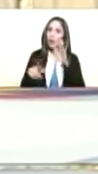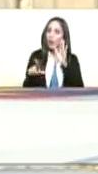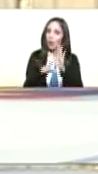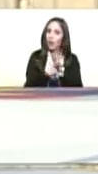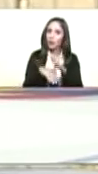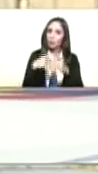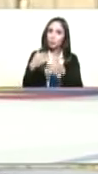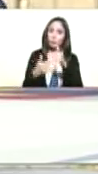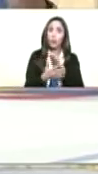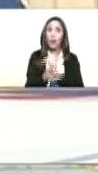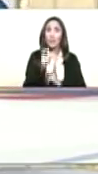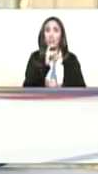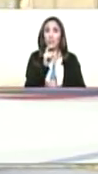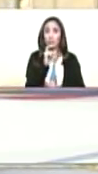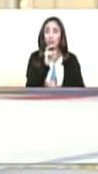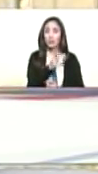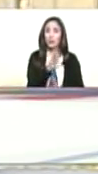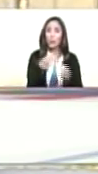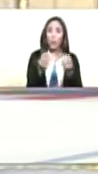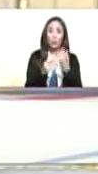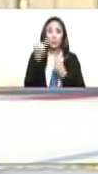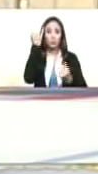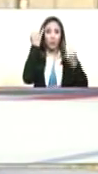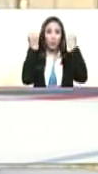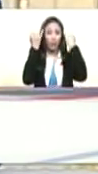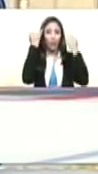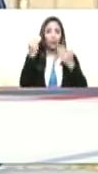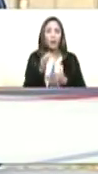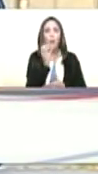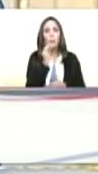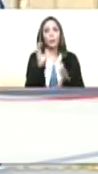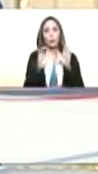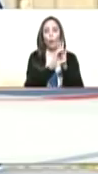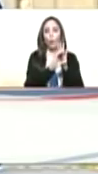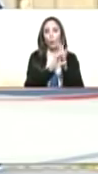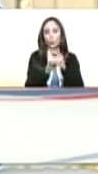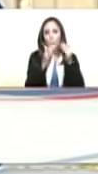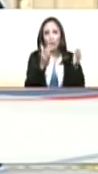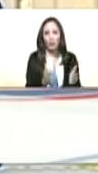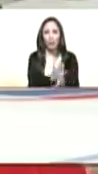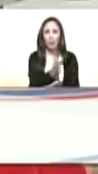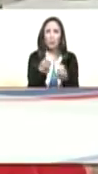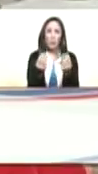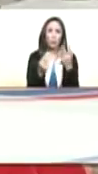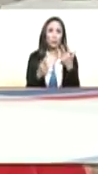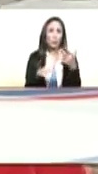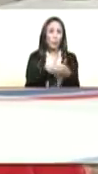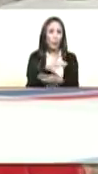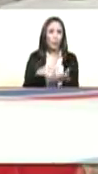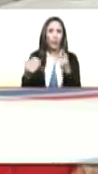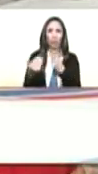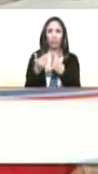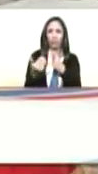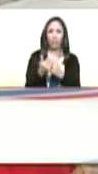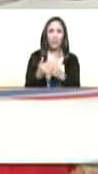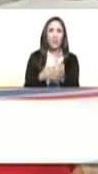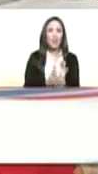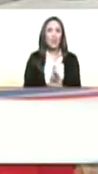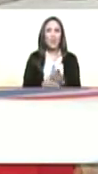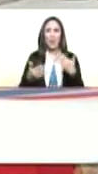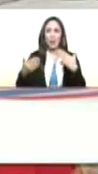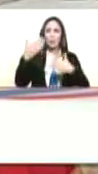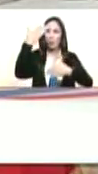ha costado tanto, mire todo lo que ha costado tener una constituyente, chantajes imperialistas, amenazas contra mí, sanciones contra